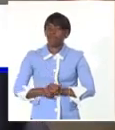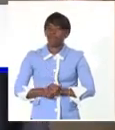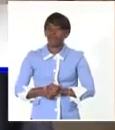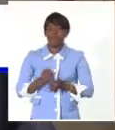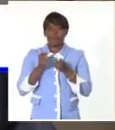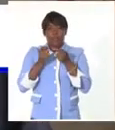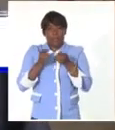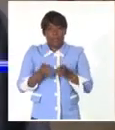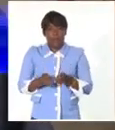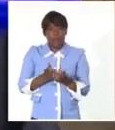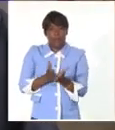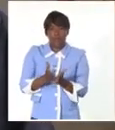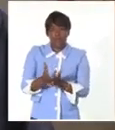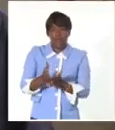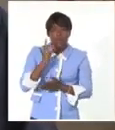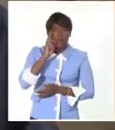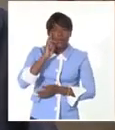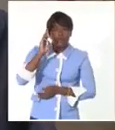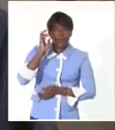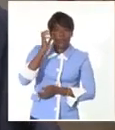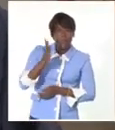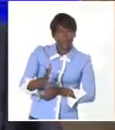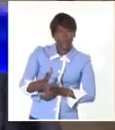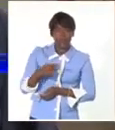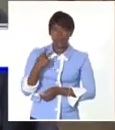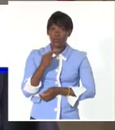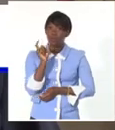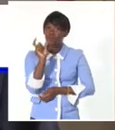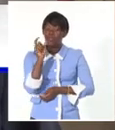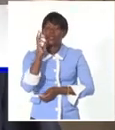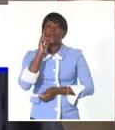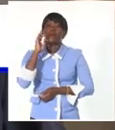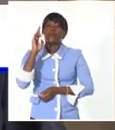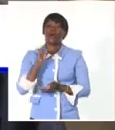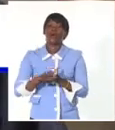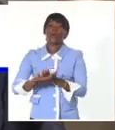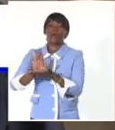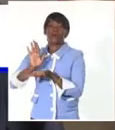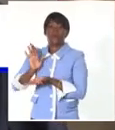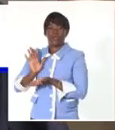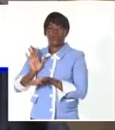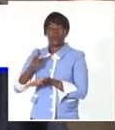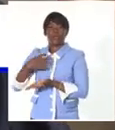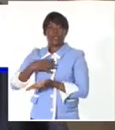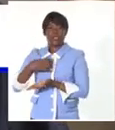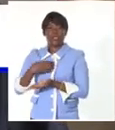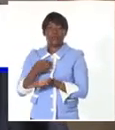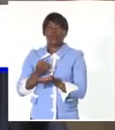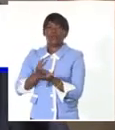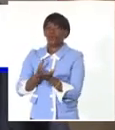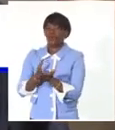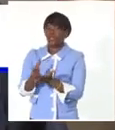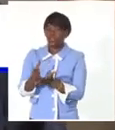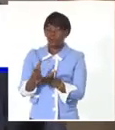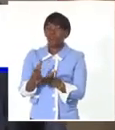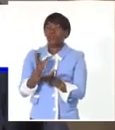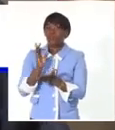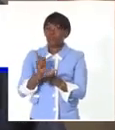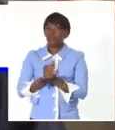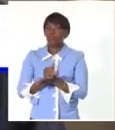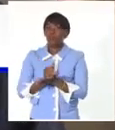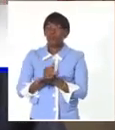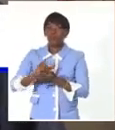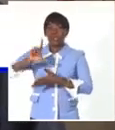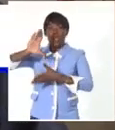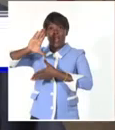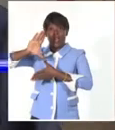Hemos estado aquí para conmemorar esa fecha, para recordar el compromiso también de que esta zona de América Latina y el Caribe se mantenga como